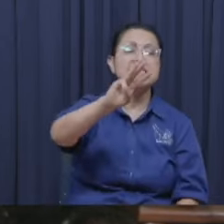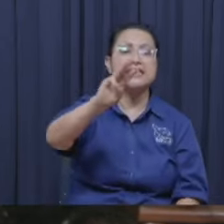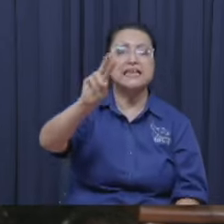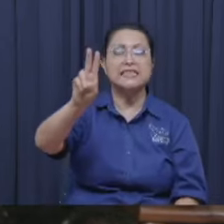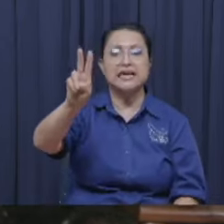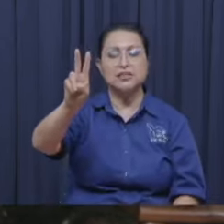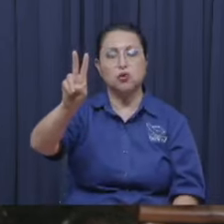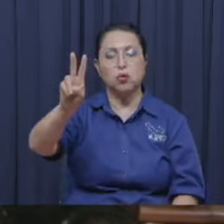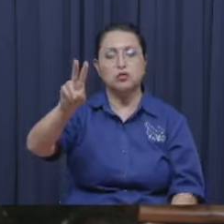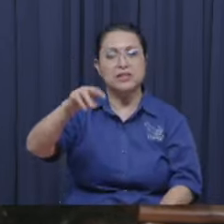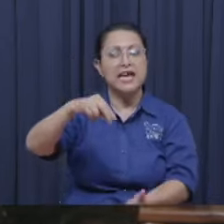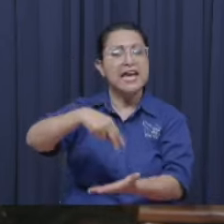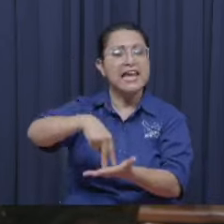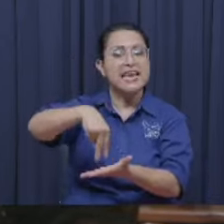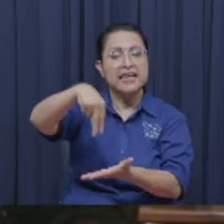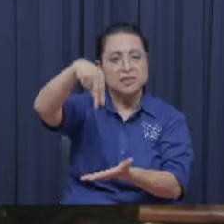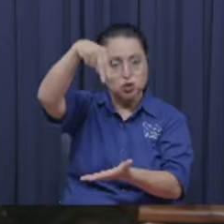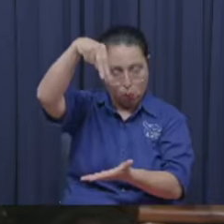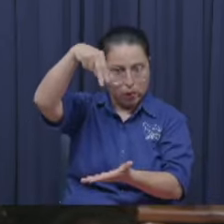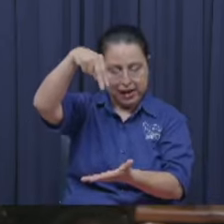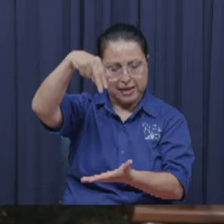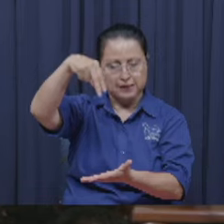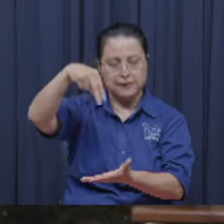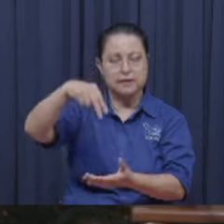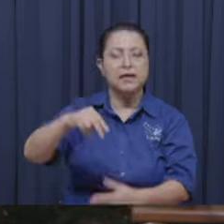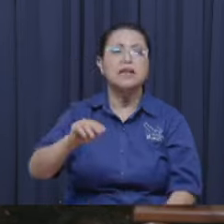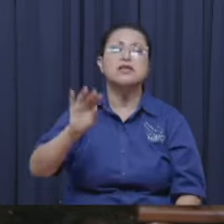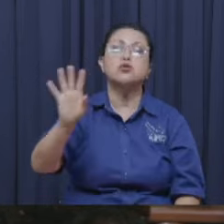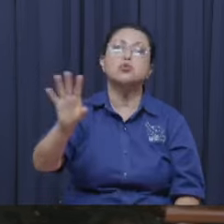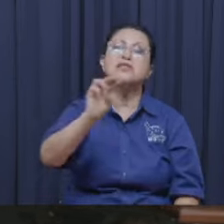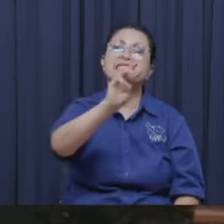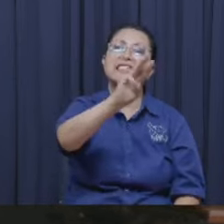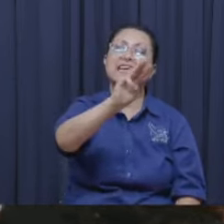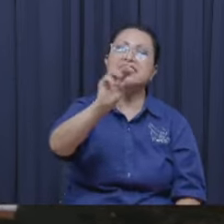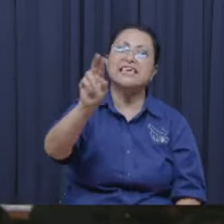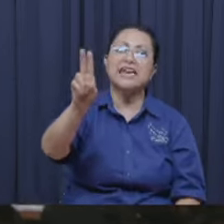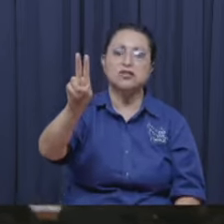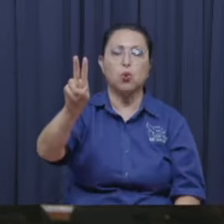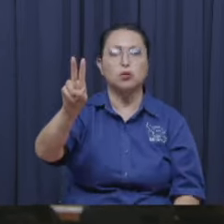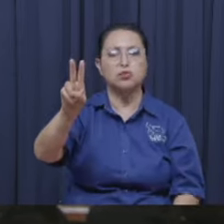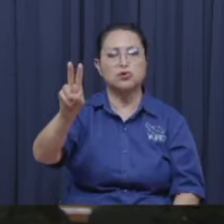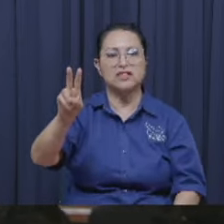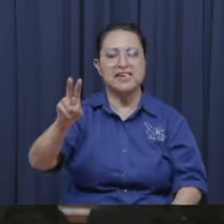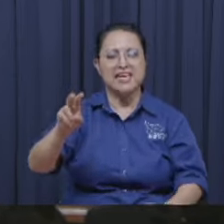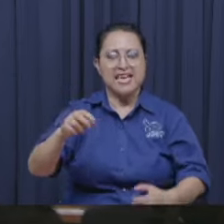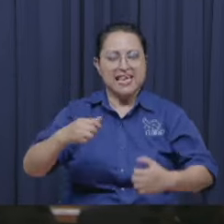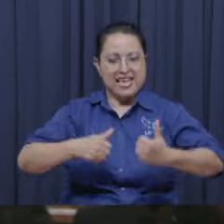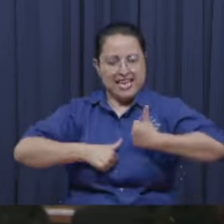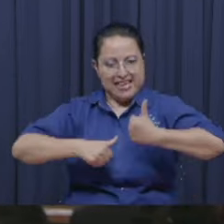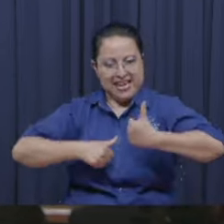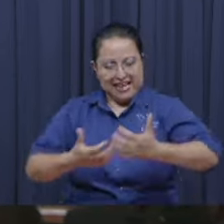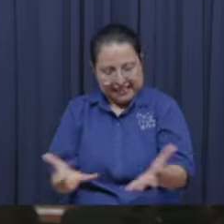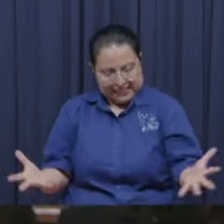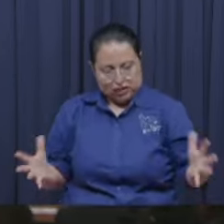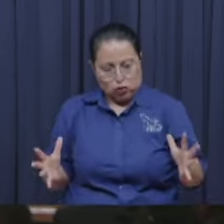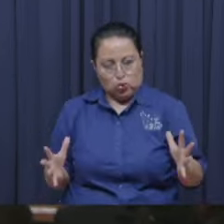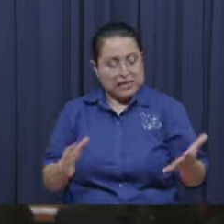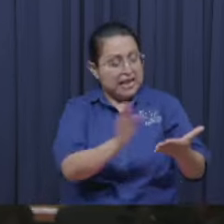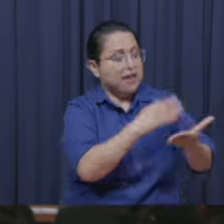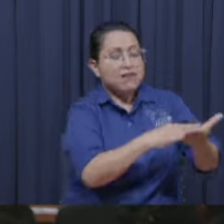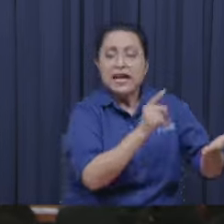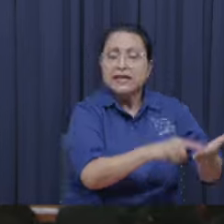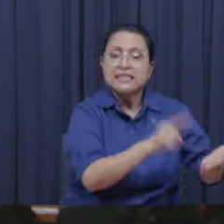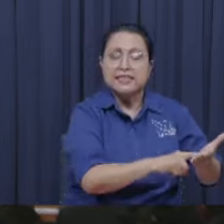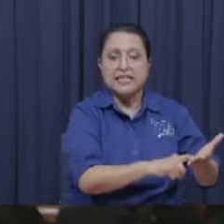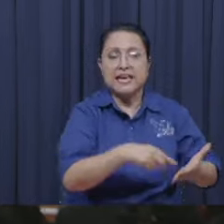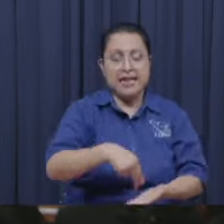32 ejércitos. Entonces, cuando yo estoy leyendo aquí, se levantará nación contra nación, ya por lo